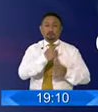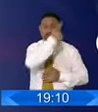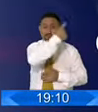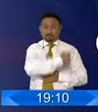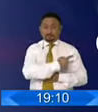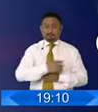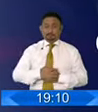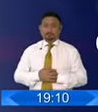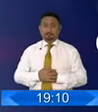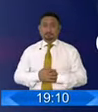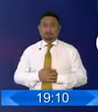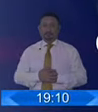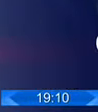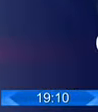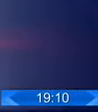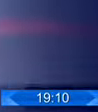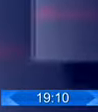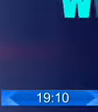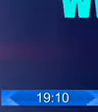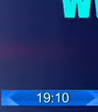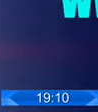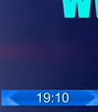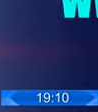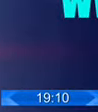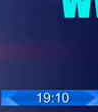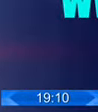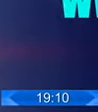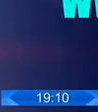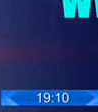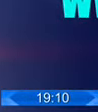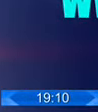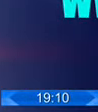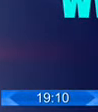al 6367 o ingresando a la página web